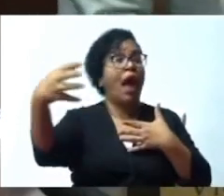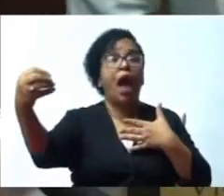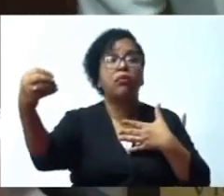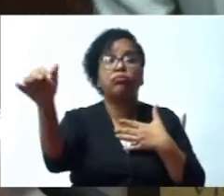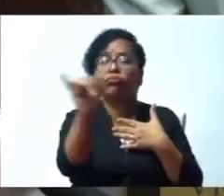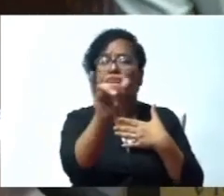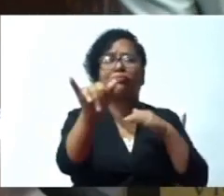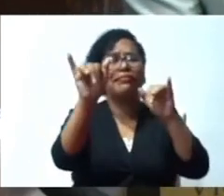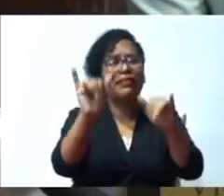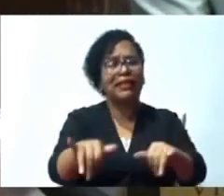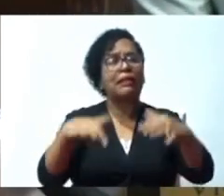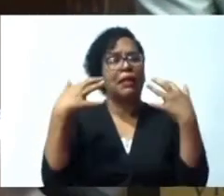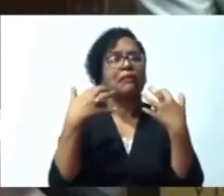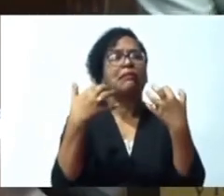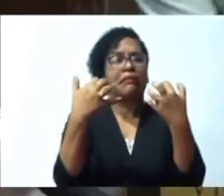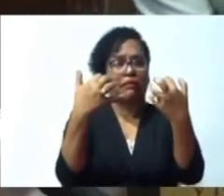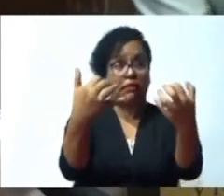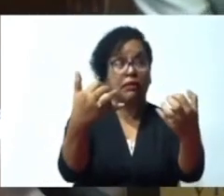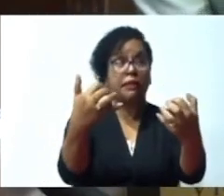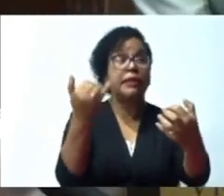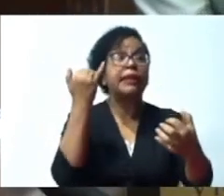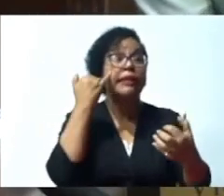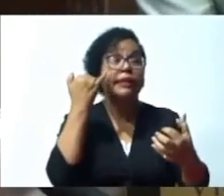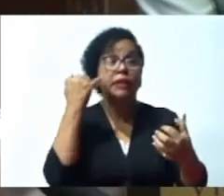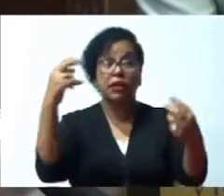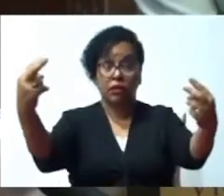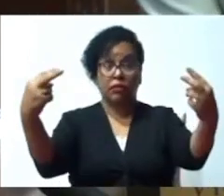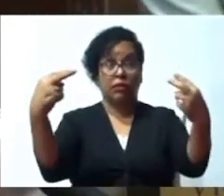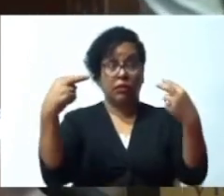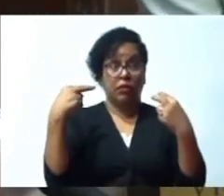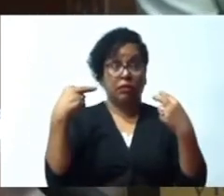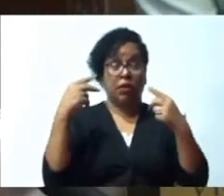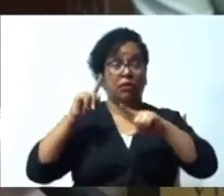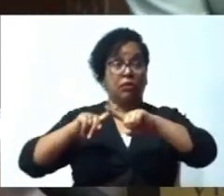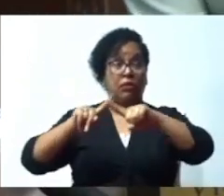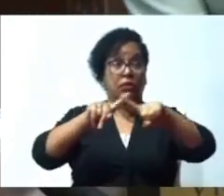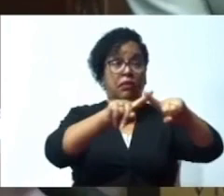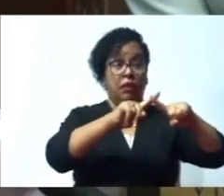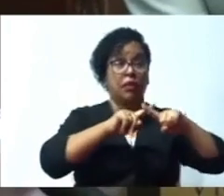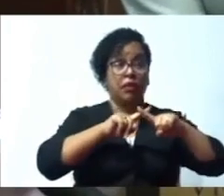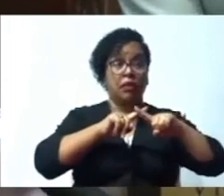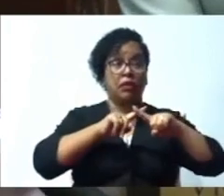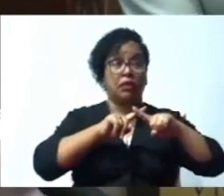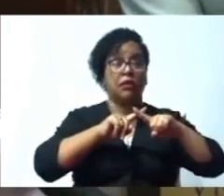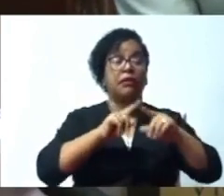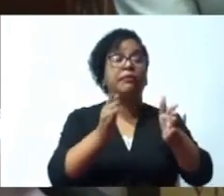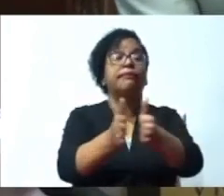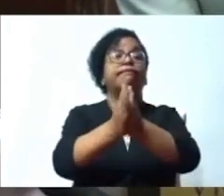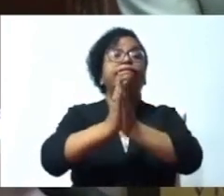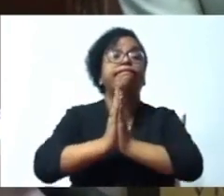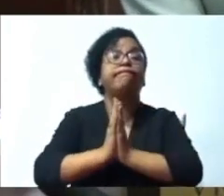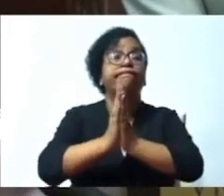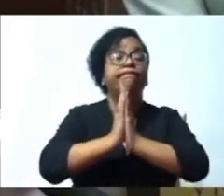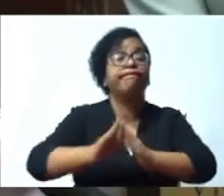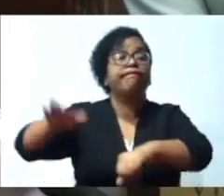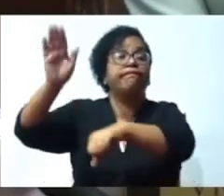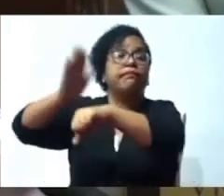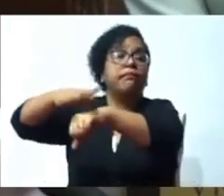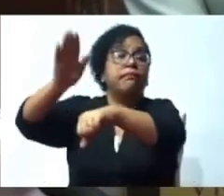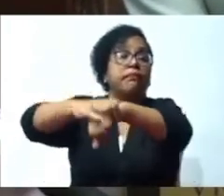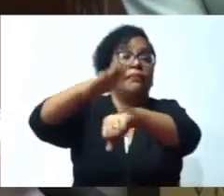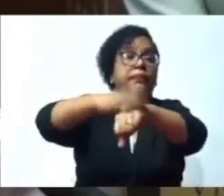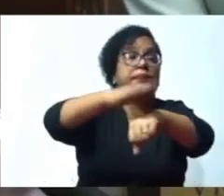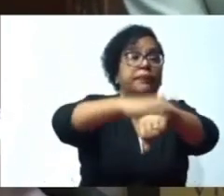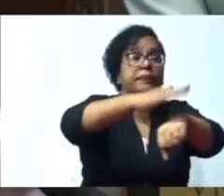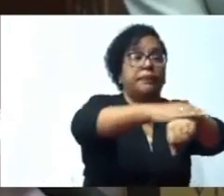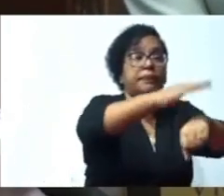salgan si alguno nos está viendo a través de los diferentes medios estamos requiriendo la presencia de los